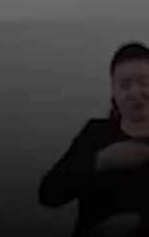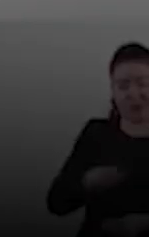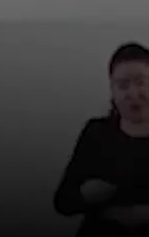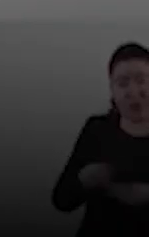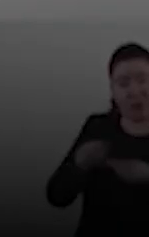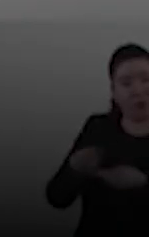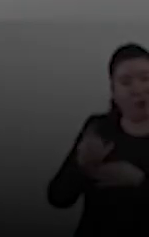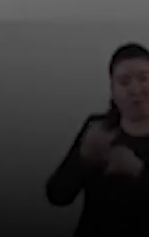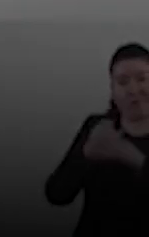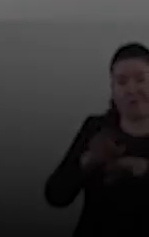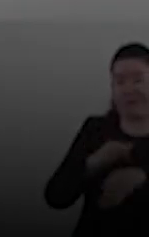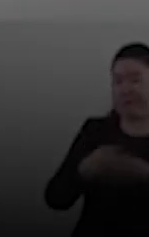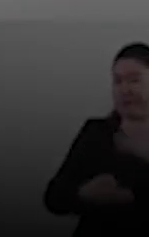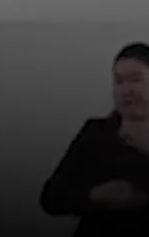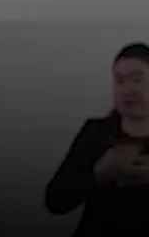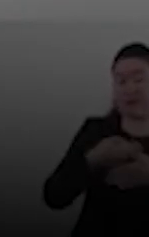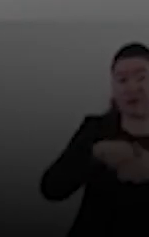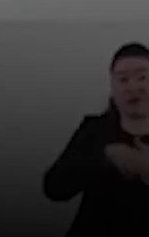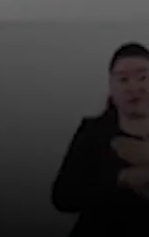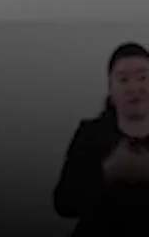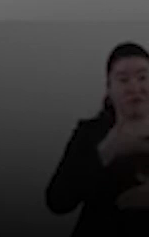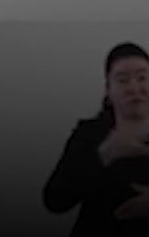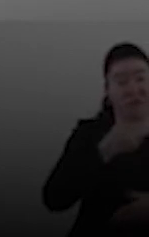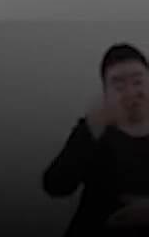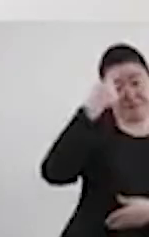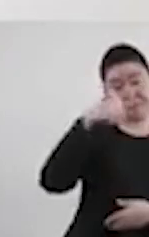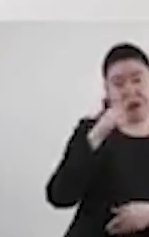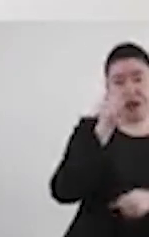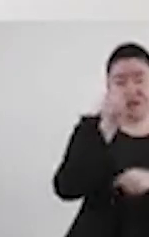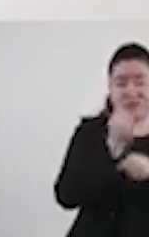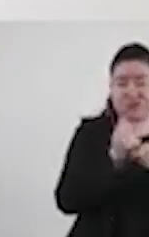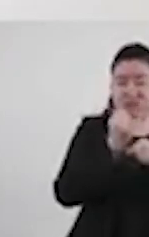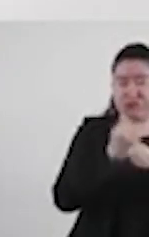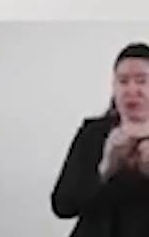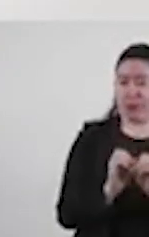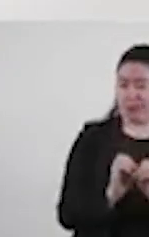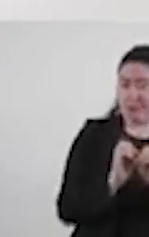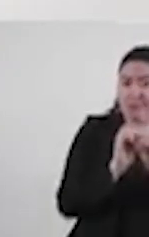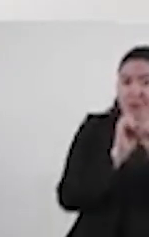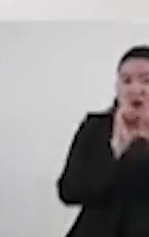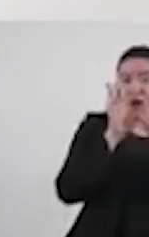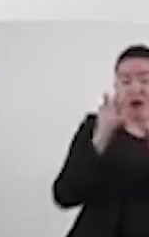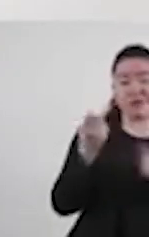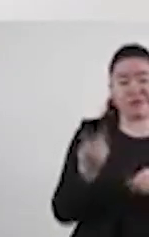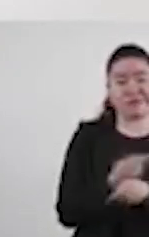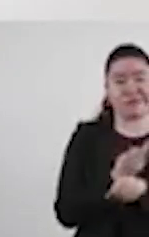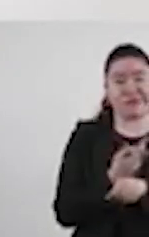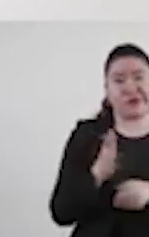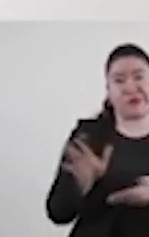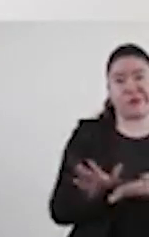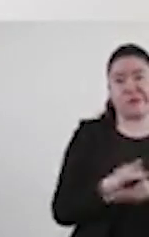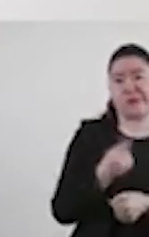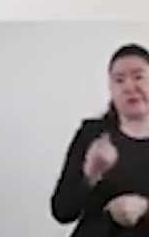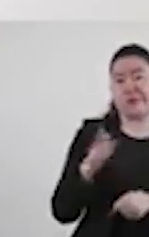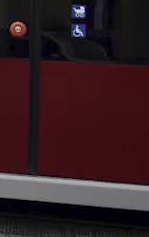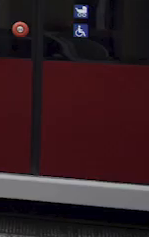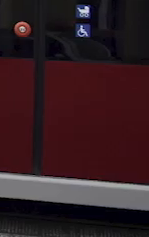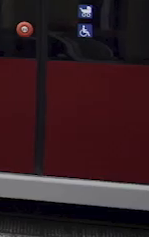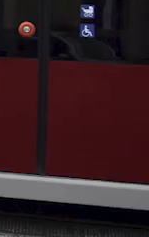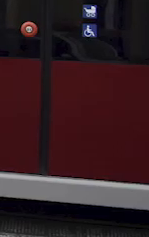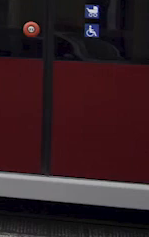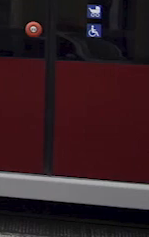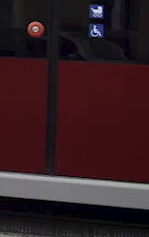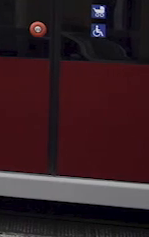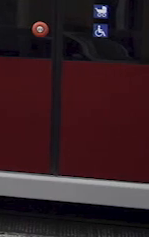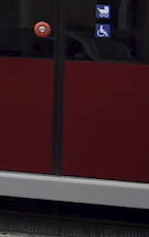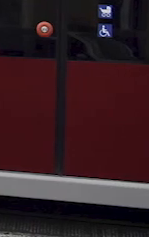y directora es Florencia Serranía Soto, y Mercurio Leasing SADCB, ambas con participación al 50%. En